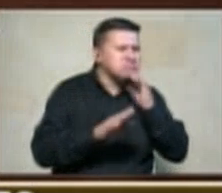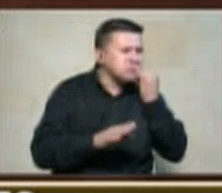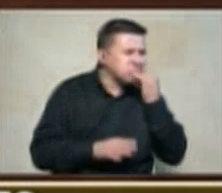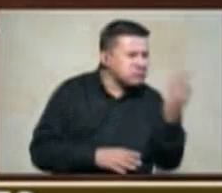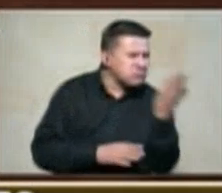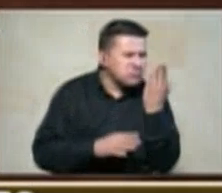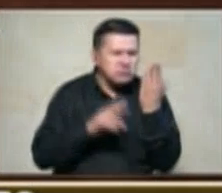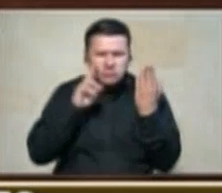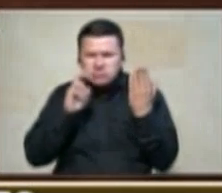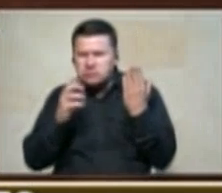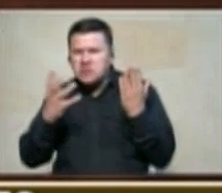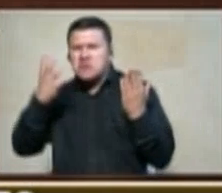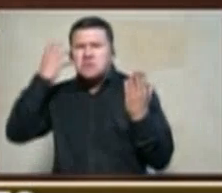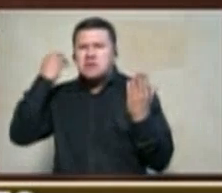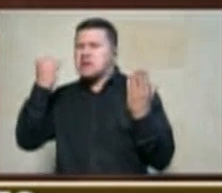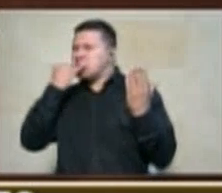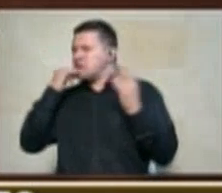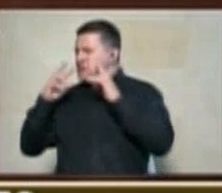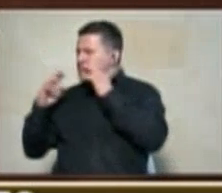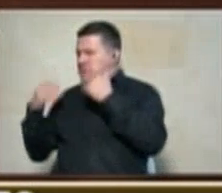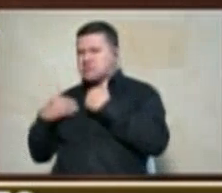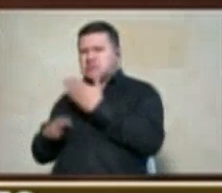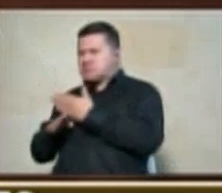fue lo que ocurrió en ese tiempo.